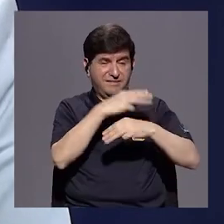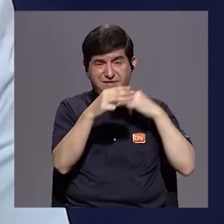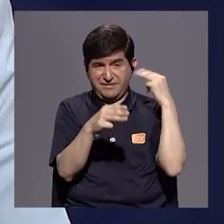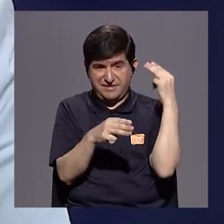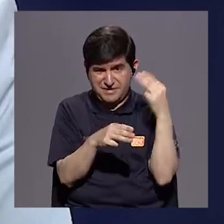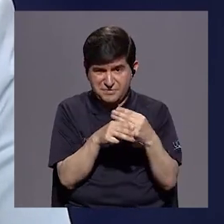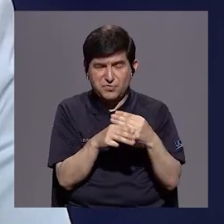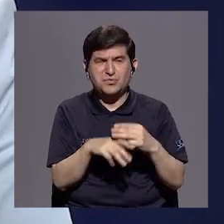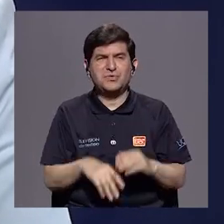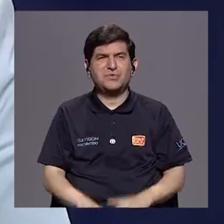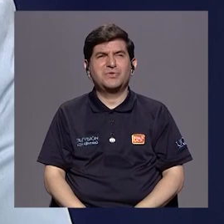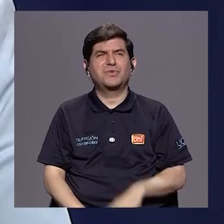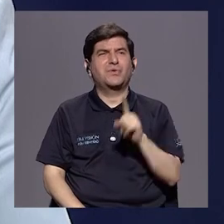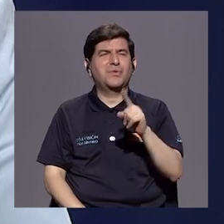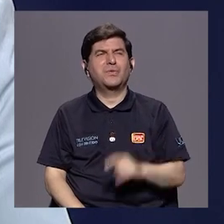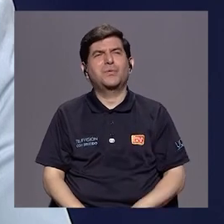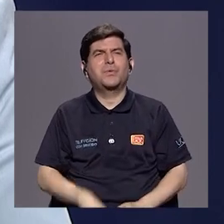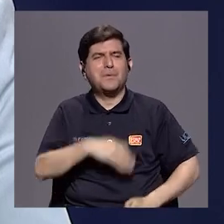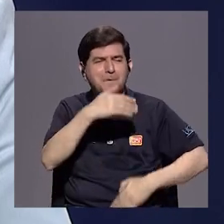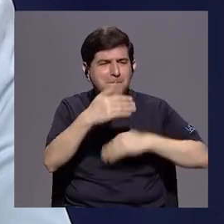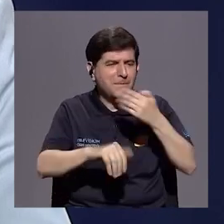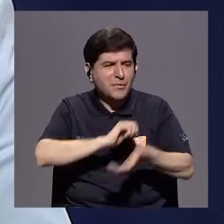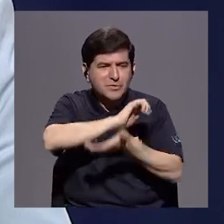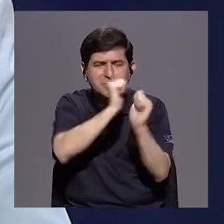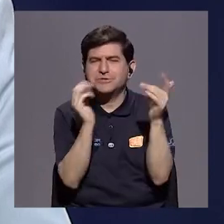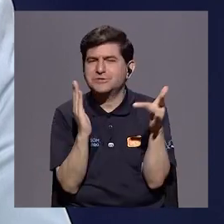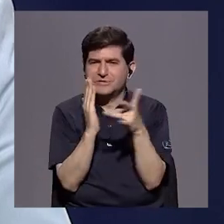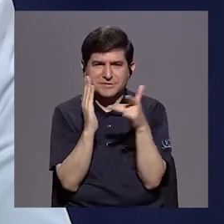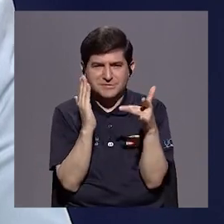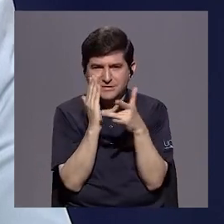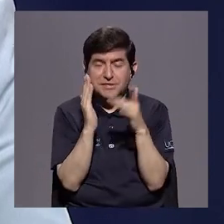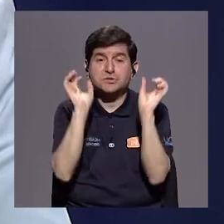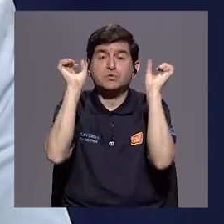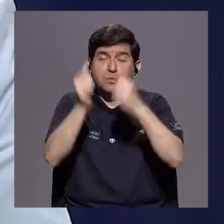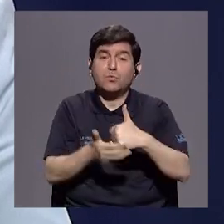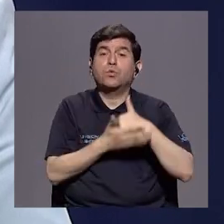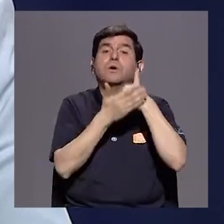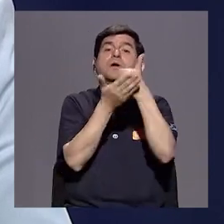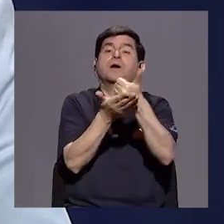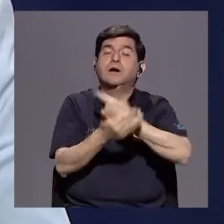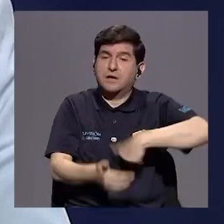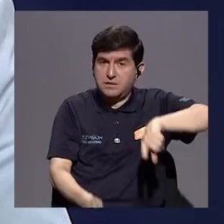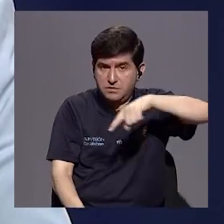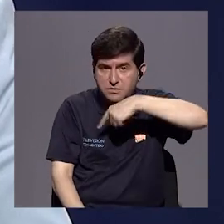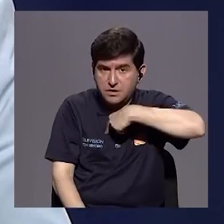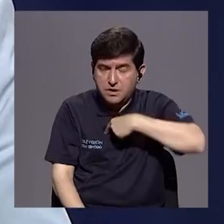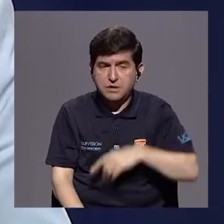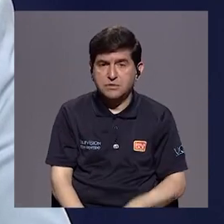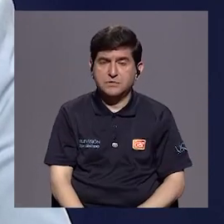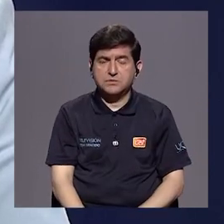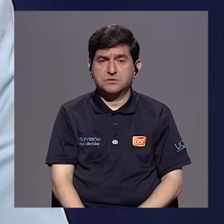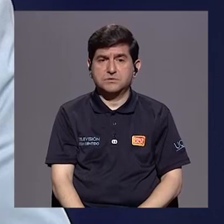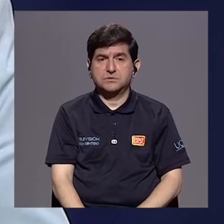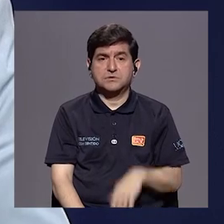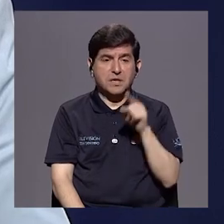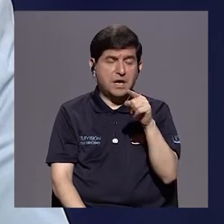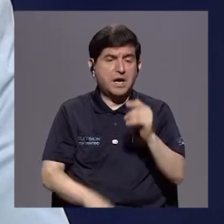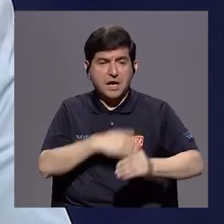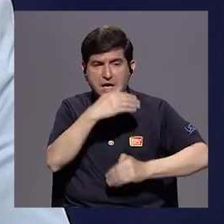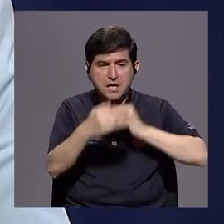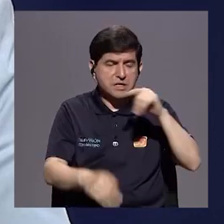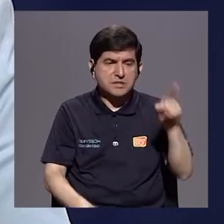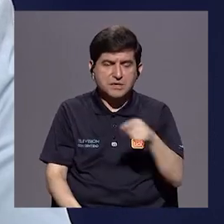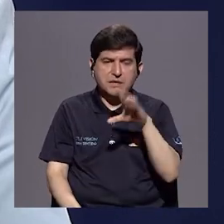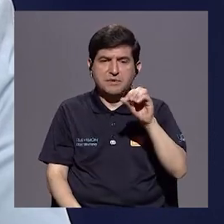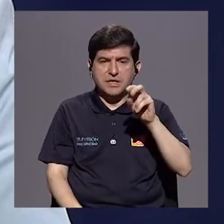en el mundo hay una tendencia de cambio tecnológico que podría ayudarnos a favorecer digamos